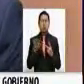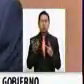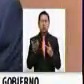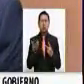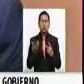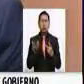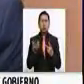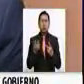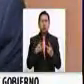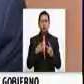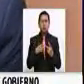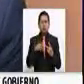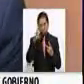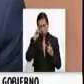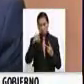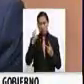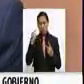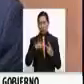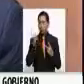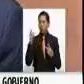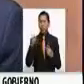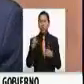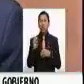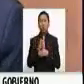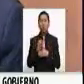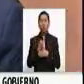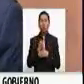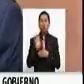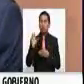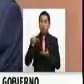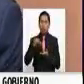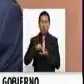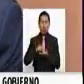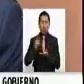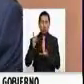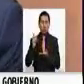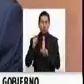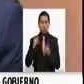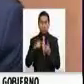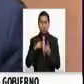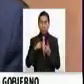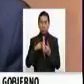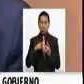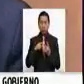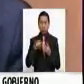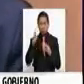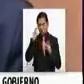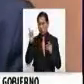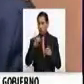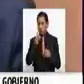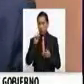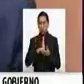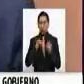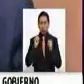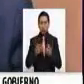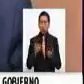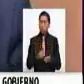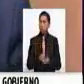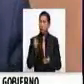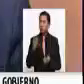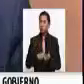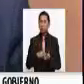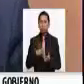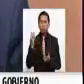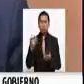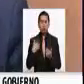para ccoo montoya de quito que también espero que ya haya confirmado que fue